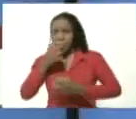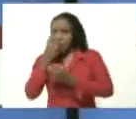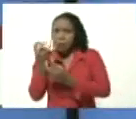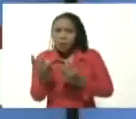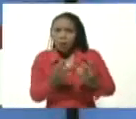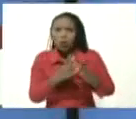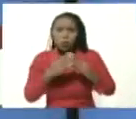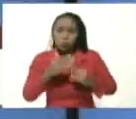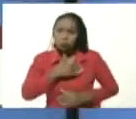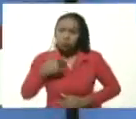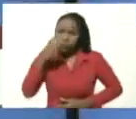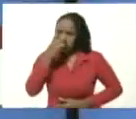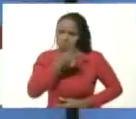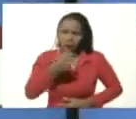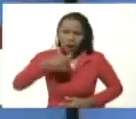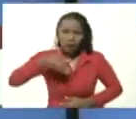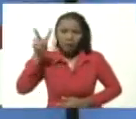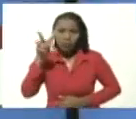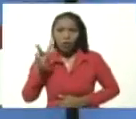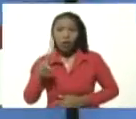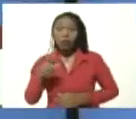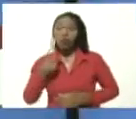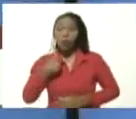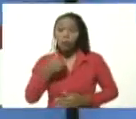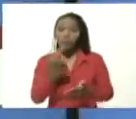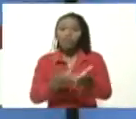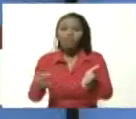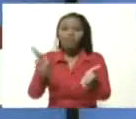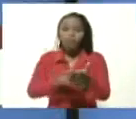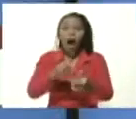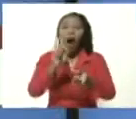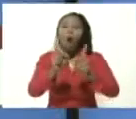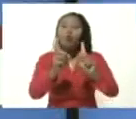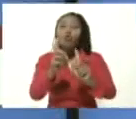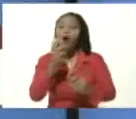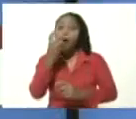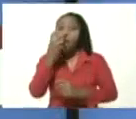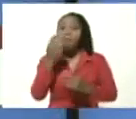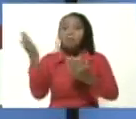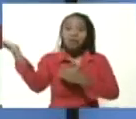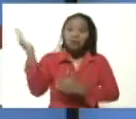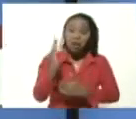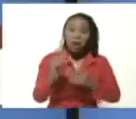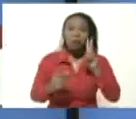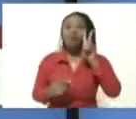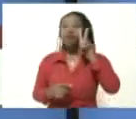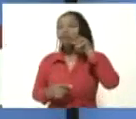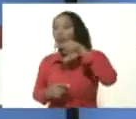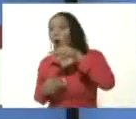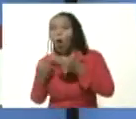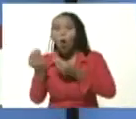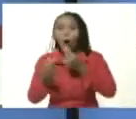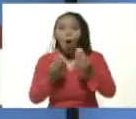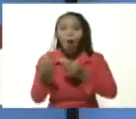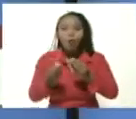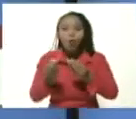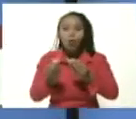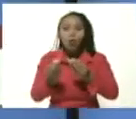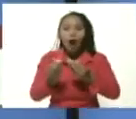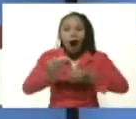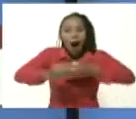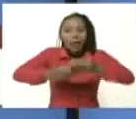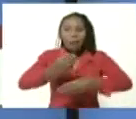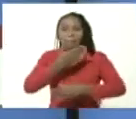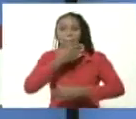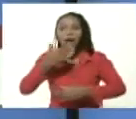Bienvenido todo el que quiera venir a Venezuela. Repito, algunos vienen es a ver cómo hacen para mejorar